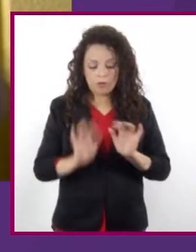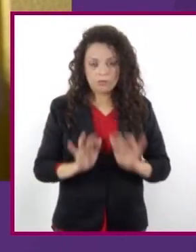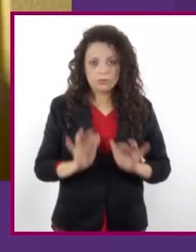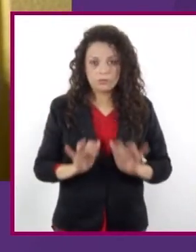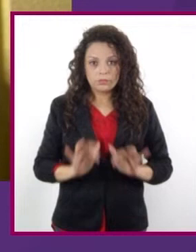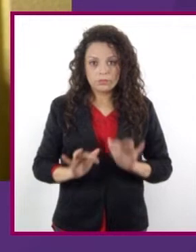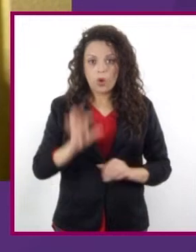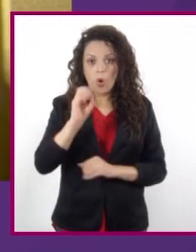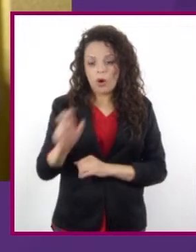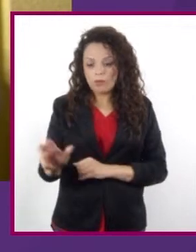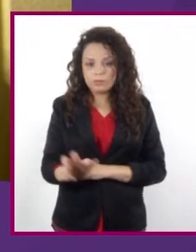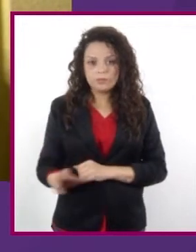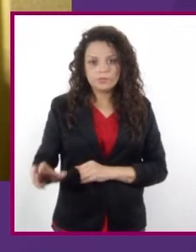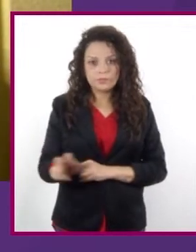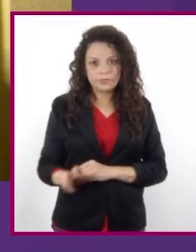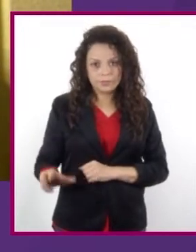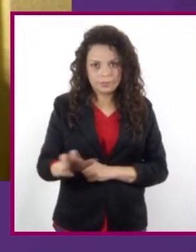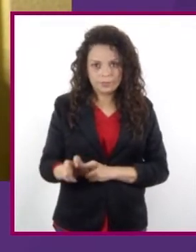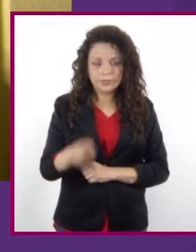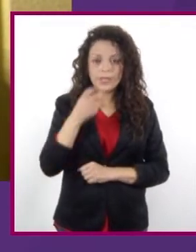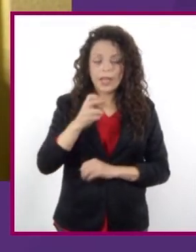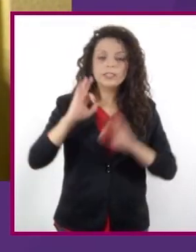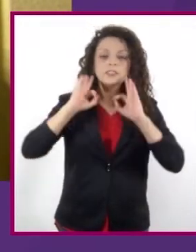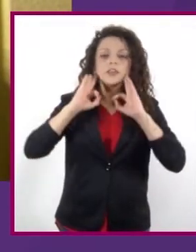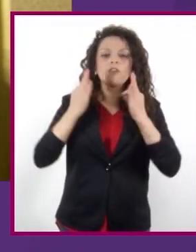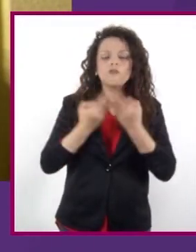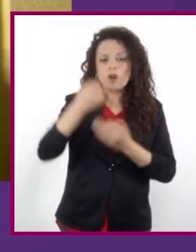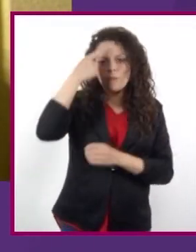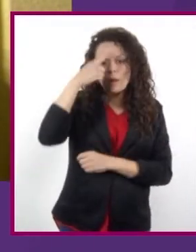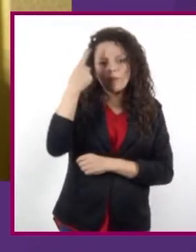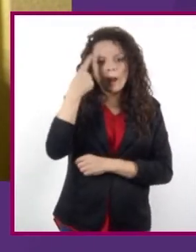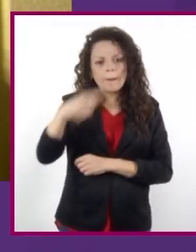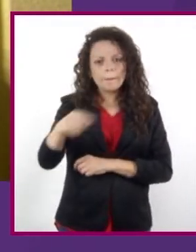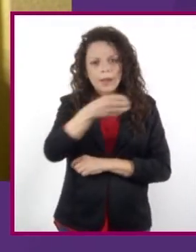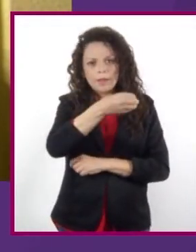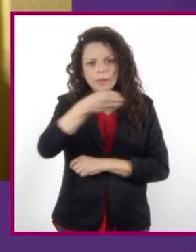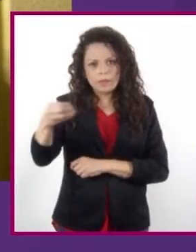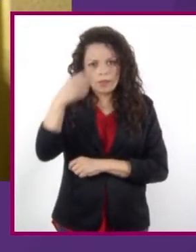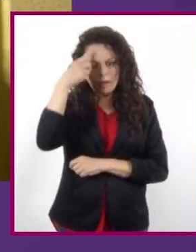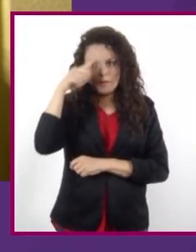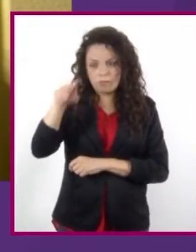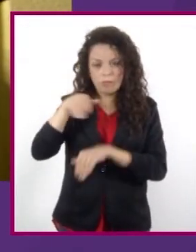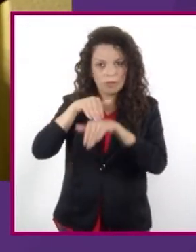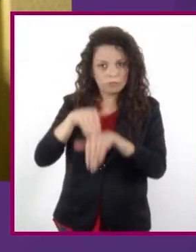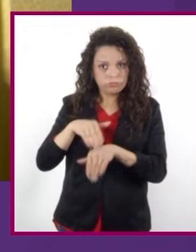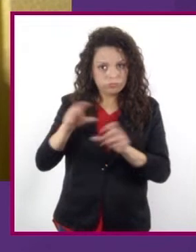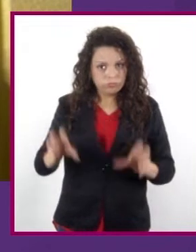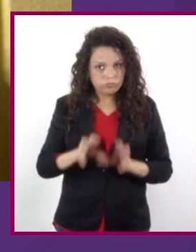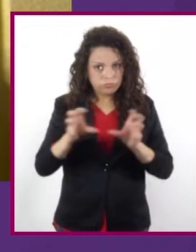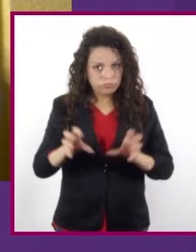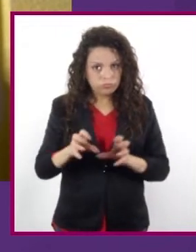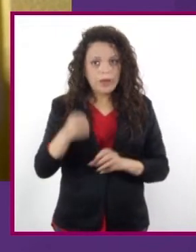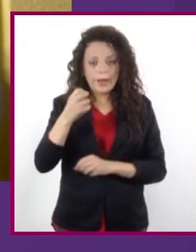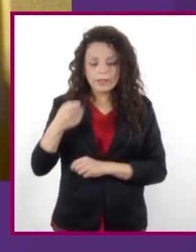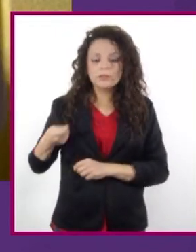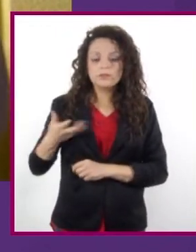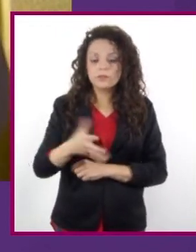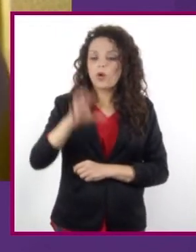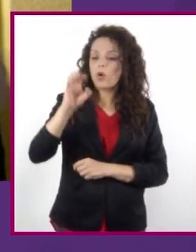o mouse. Por la forma de ordenarle las instrucciones a seguir a la computadora, también la podemos llamar